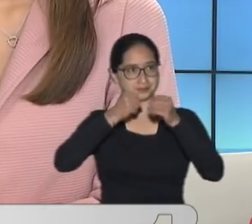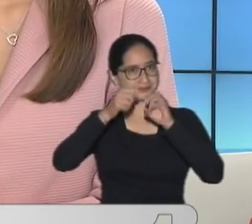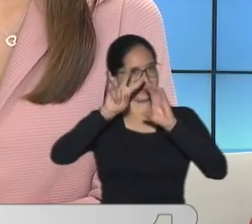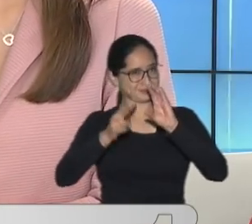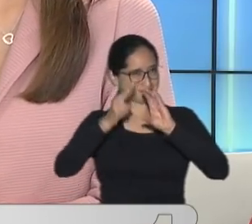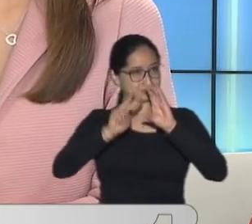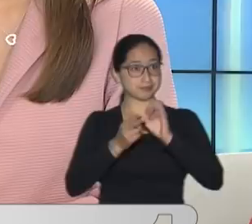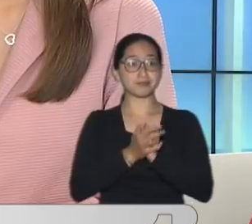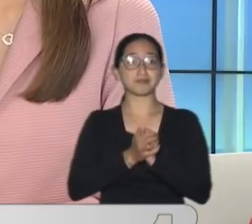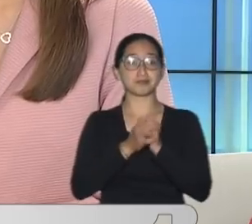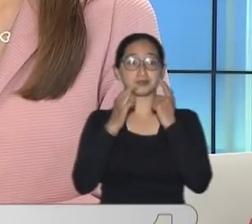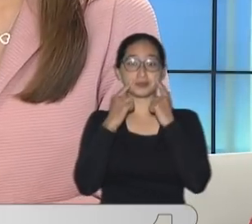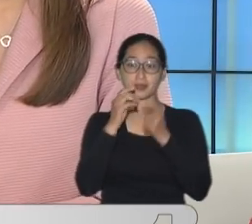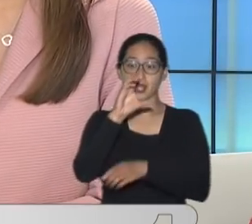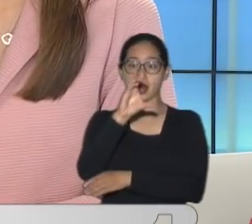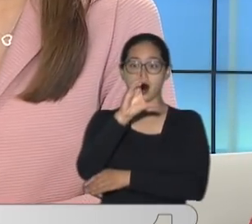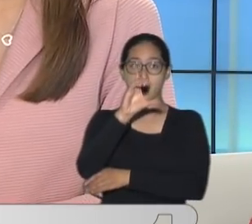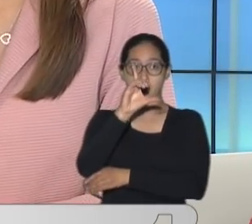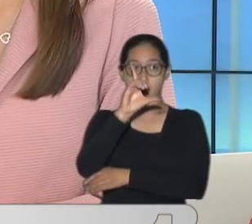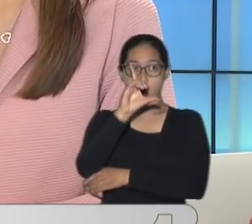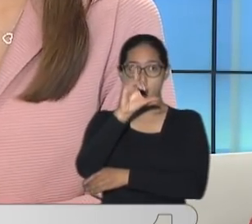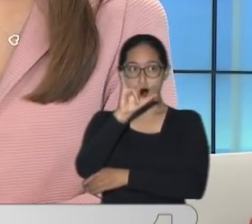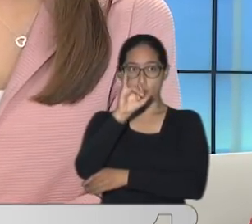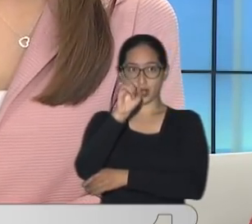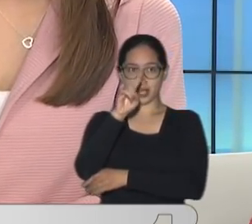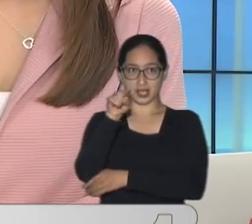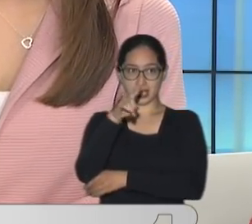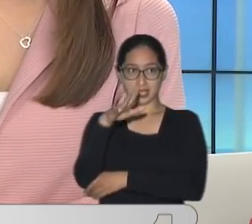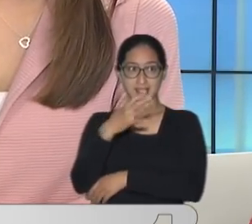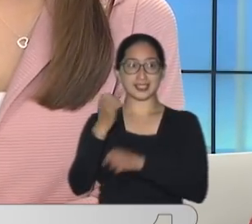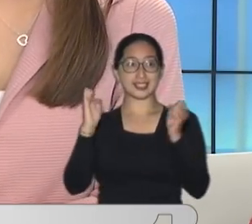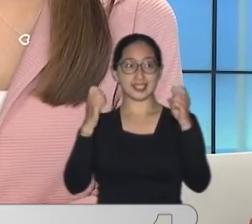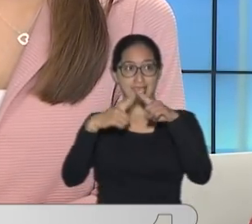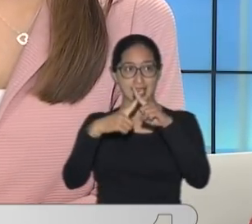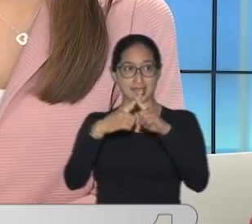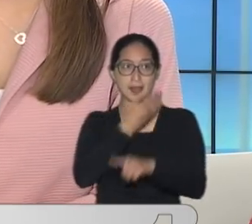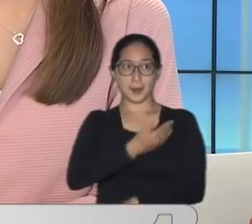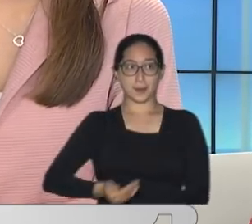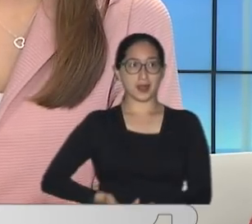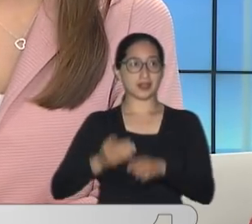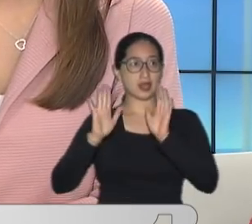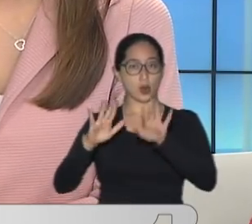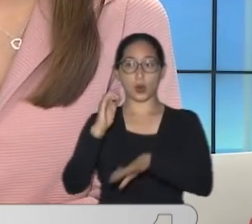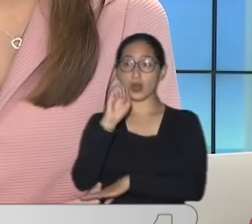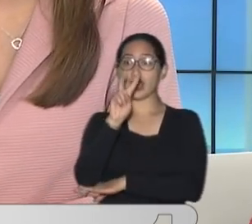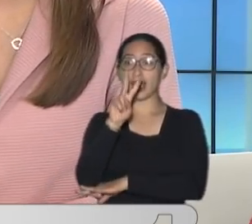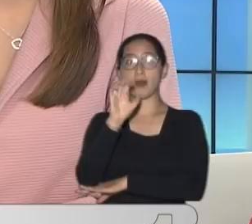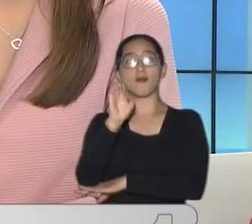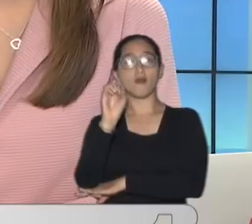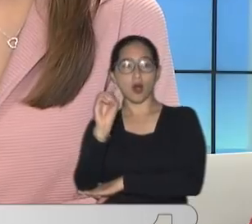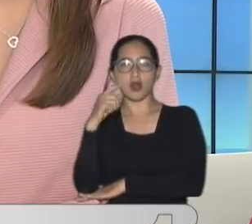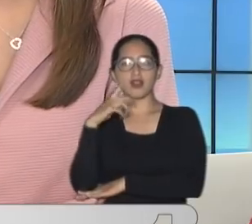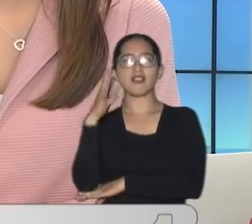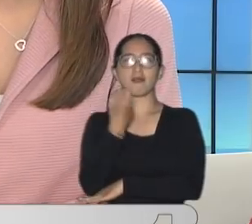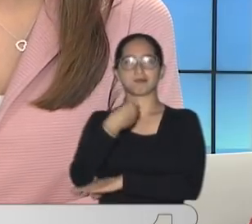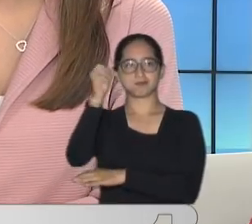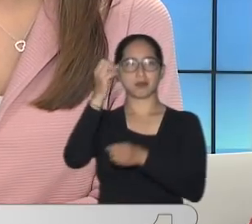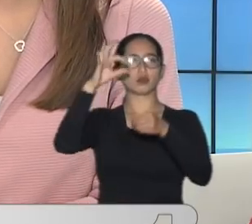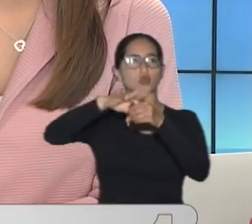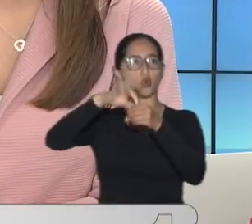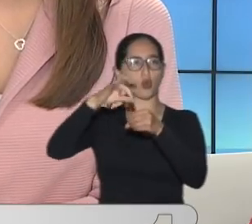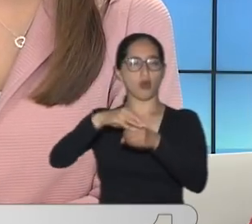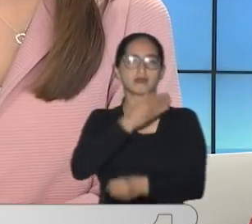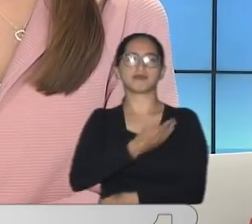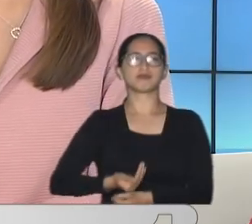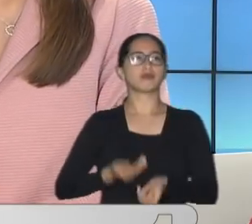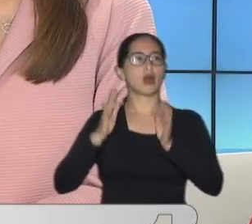CMI. Luis Arce, el candidato heredero del expresidente boliviano Evo Morales, fue declarado como el virtual ganador en las elecciones